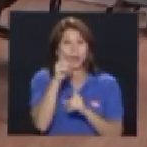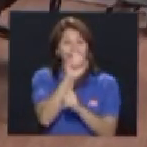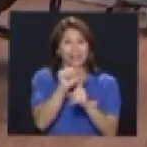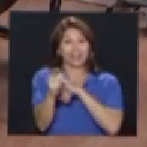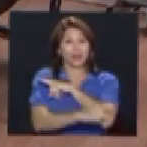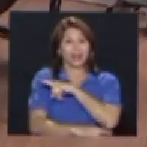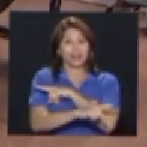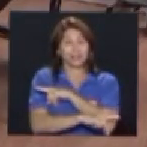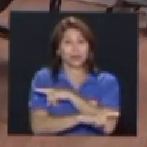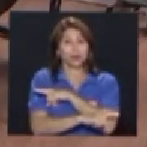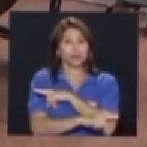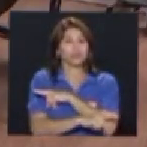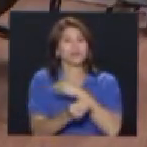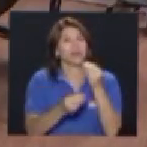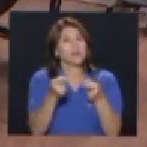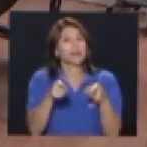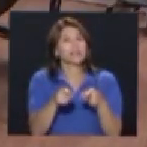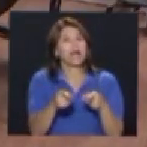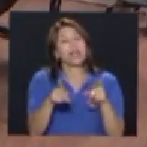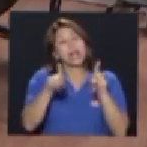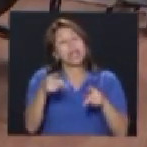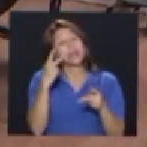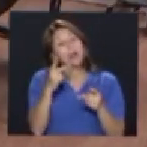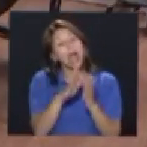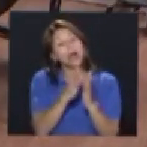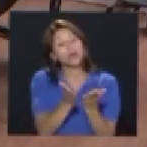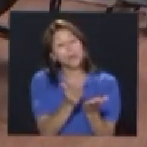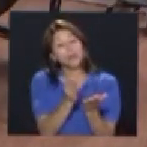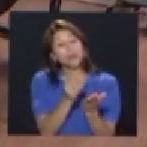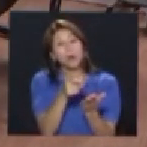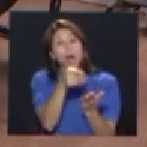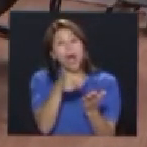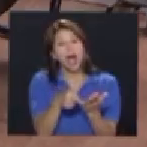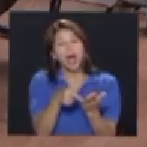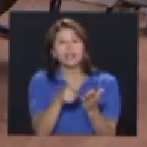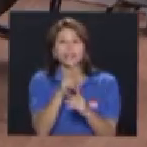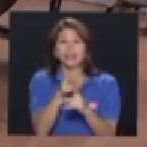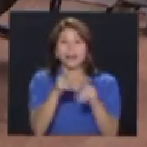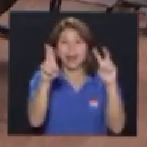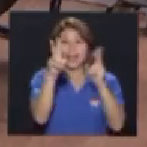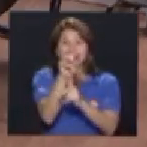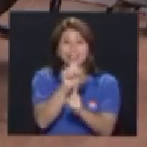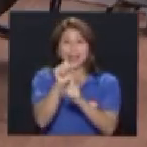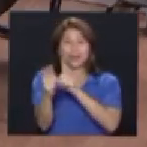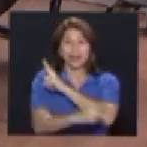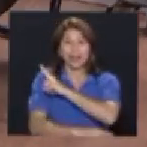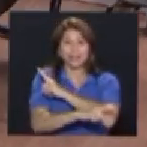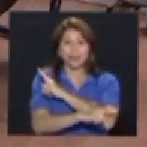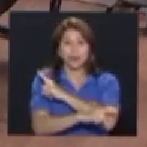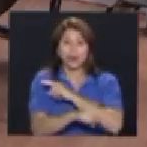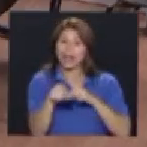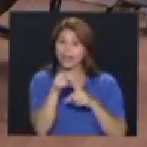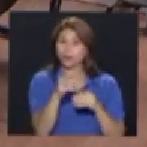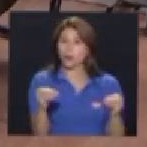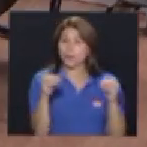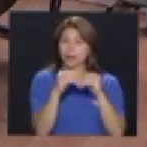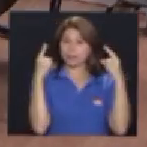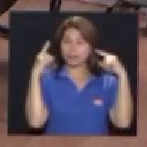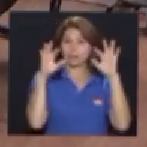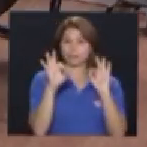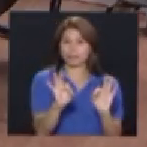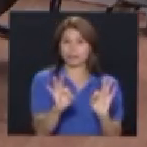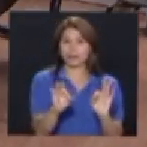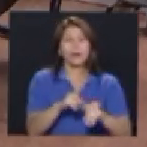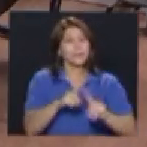el documento, pero además del documento, o sea, el documento es la punta del iceberg. Está todo el tema